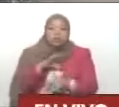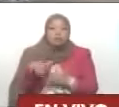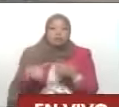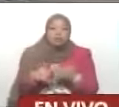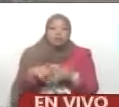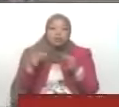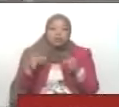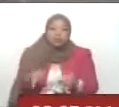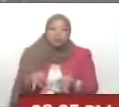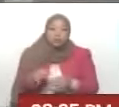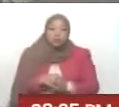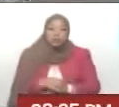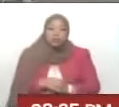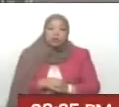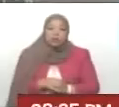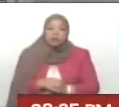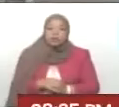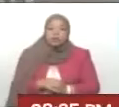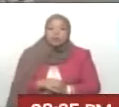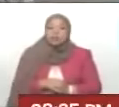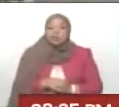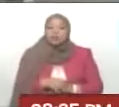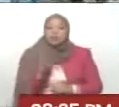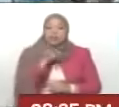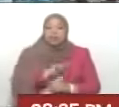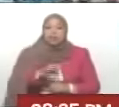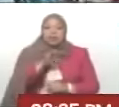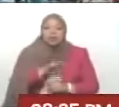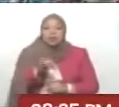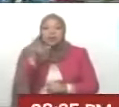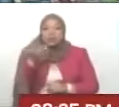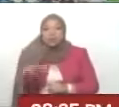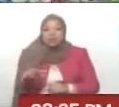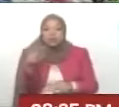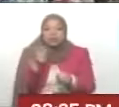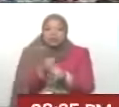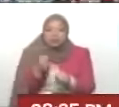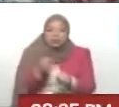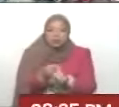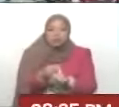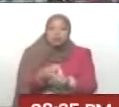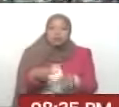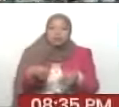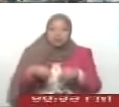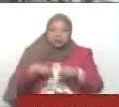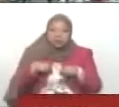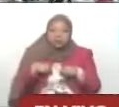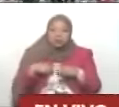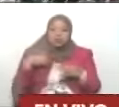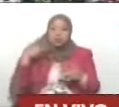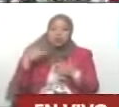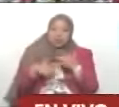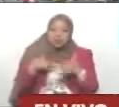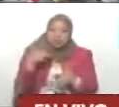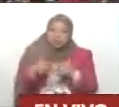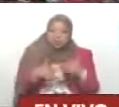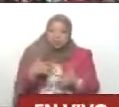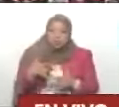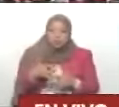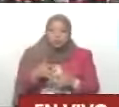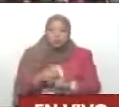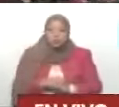sus jefes, jefas de calle, comunidad y UVC, activado. Pim, pum,